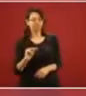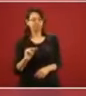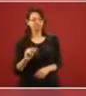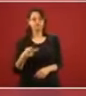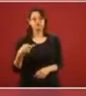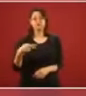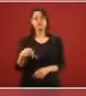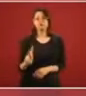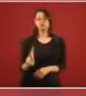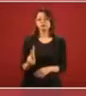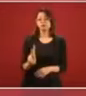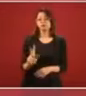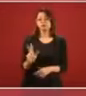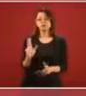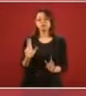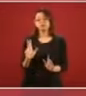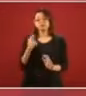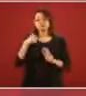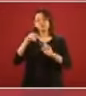Sin embargo, los respeto.